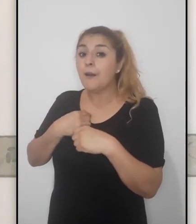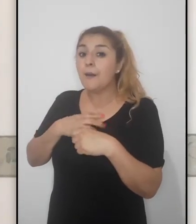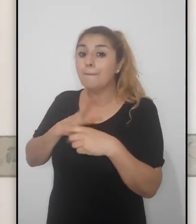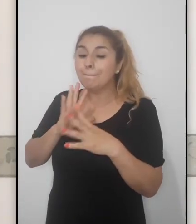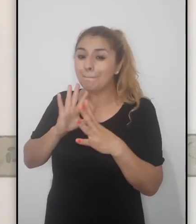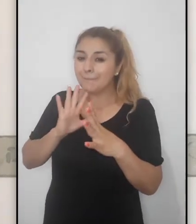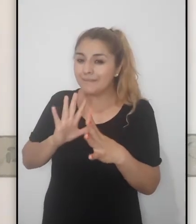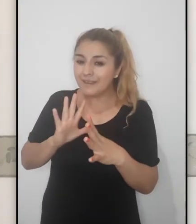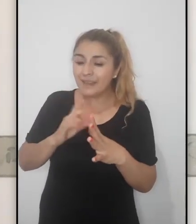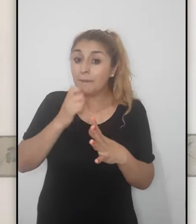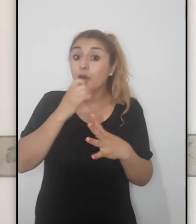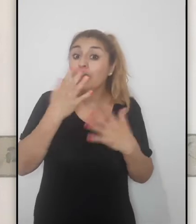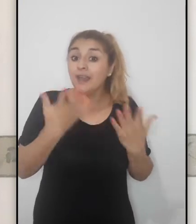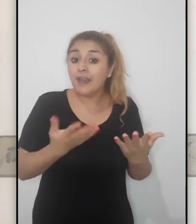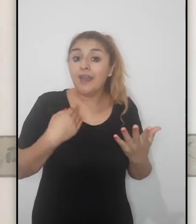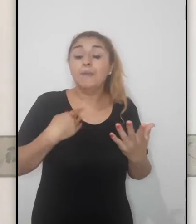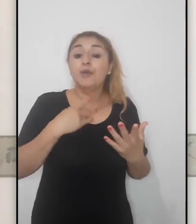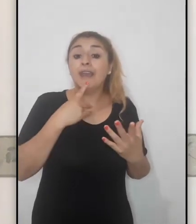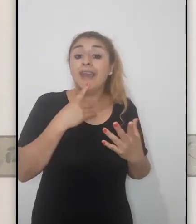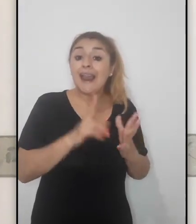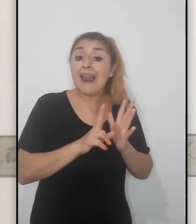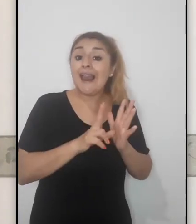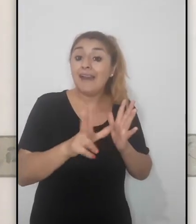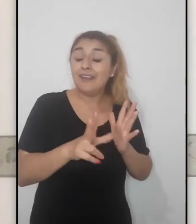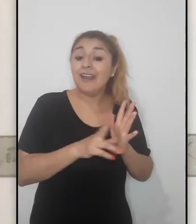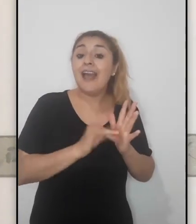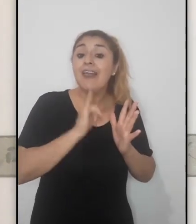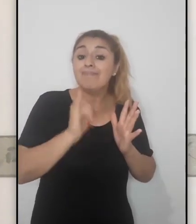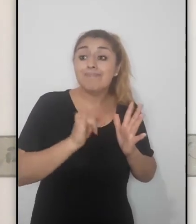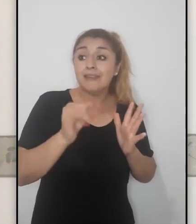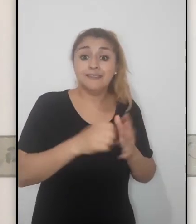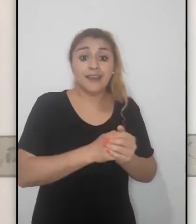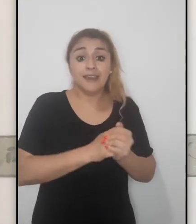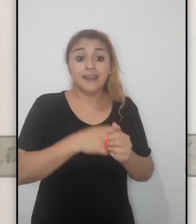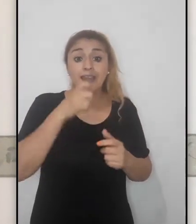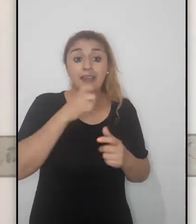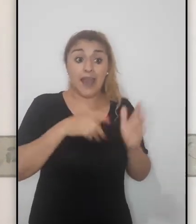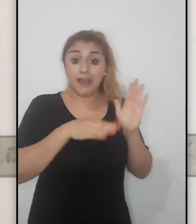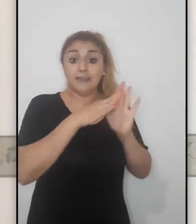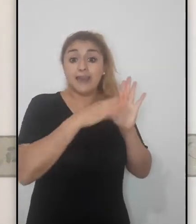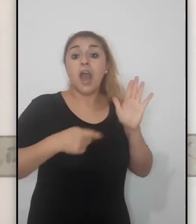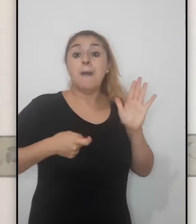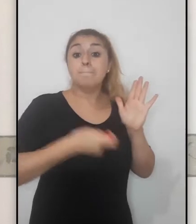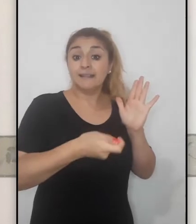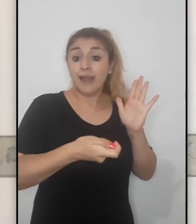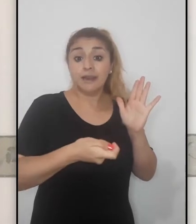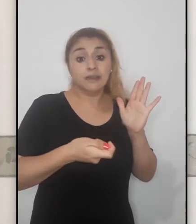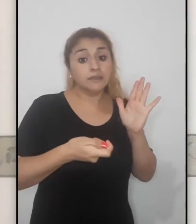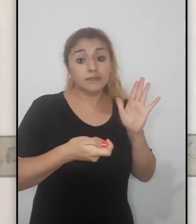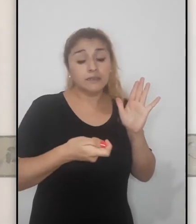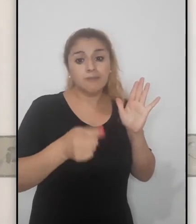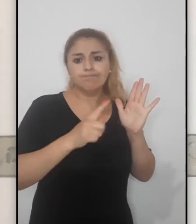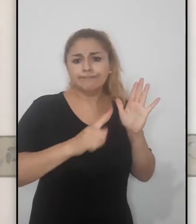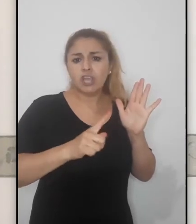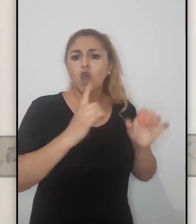pero yo digo que que se enoje contra su hermano y le diga tonto es culpable y